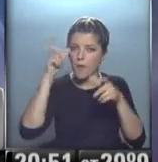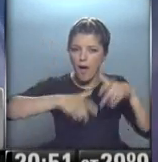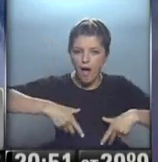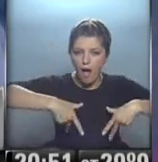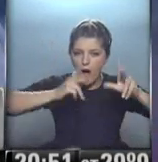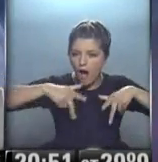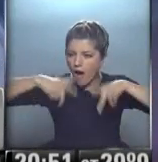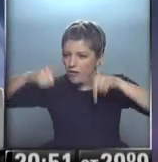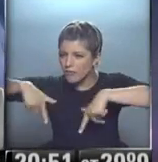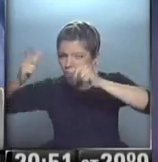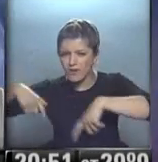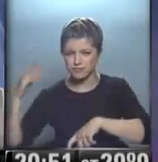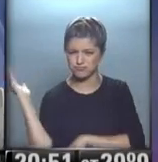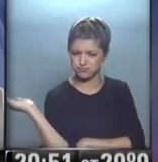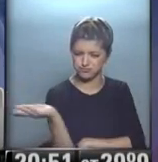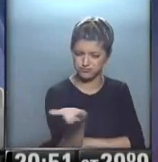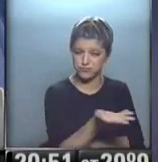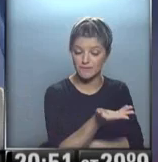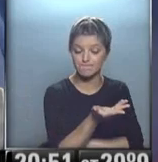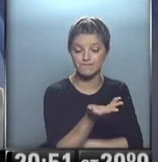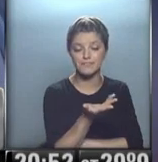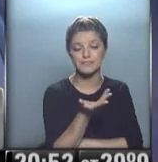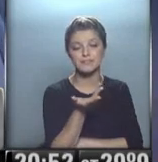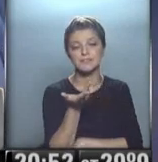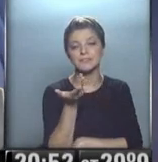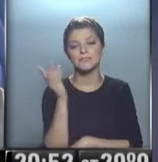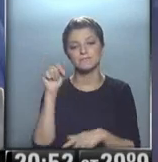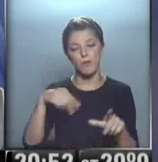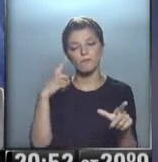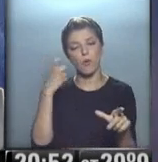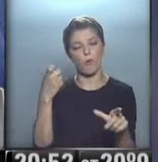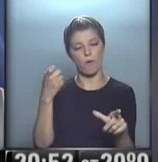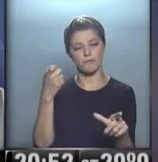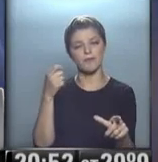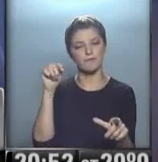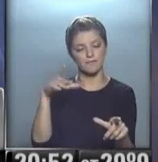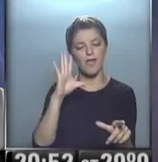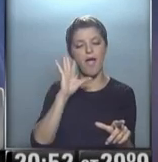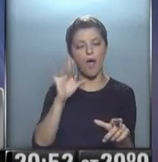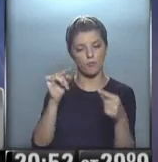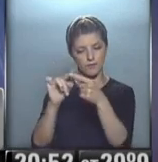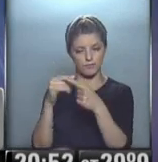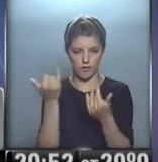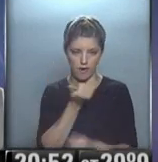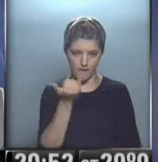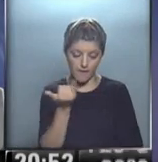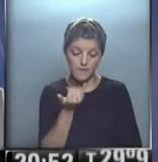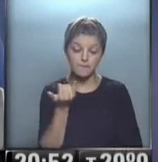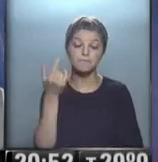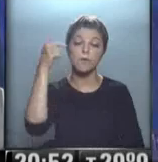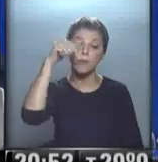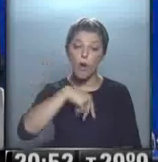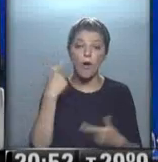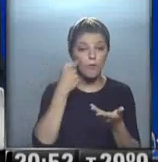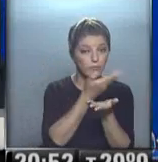este es un fenómeno que se extiende a muchos lugares, no puede menos que pensar que algo de eso tiene que ver. Pero volvamos a la región para